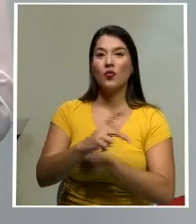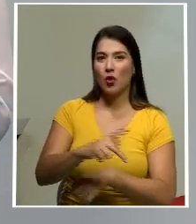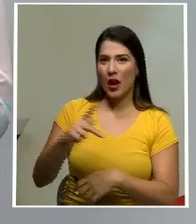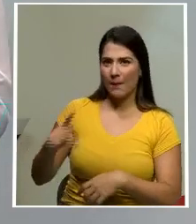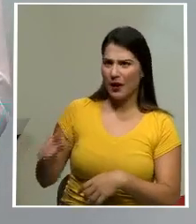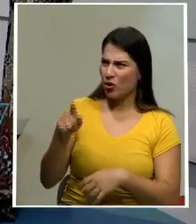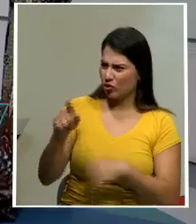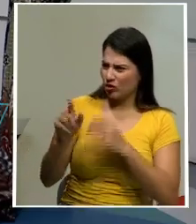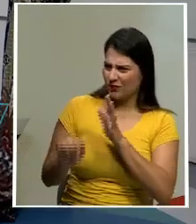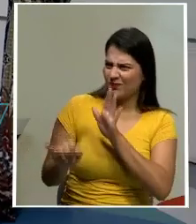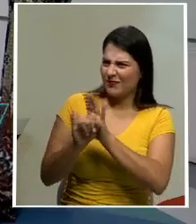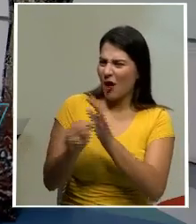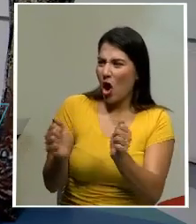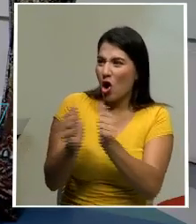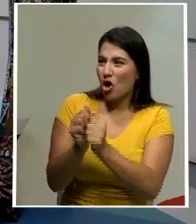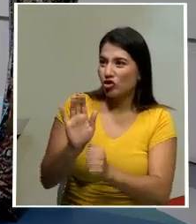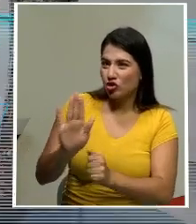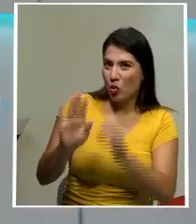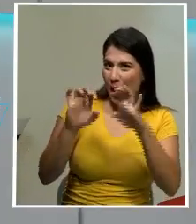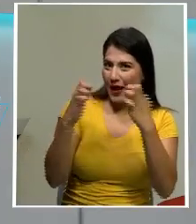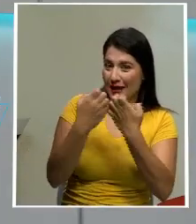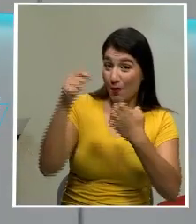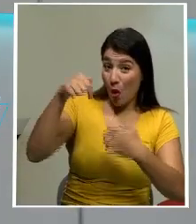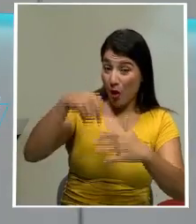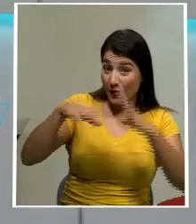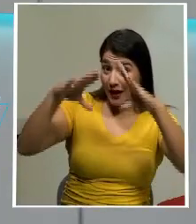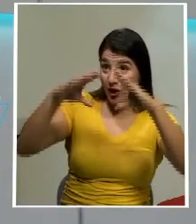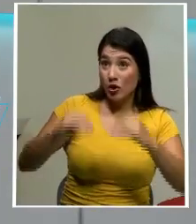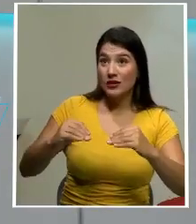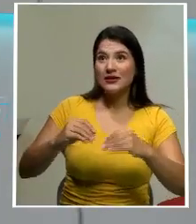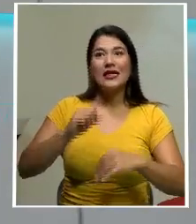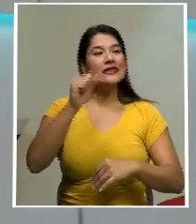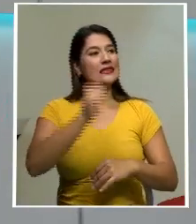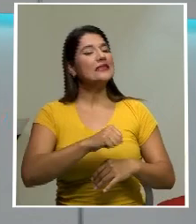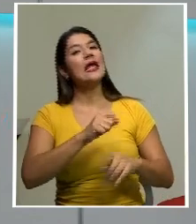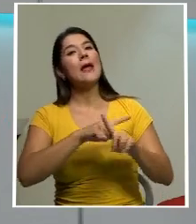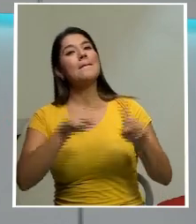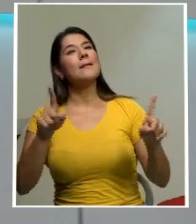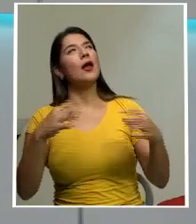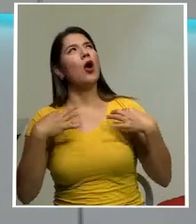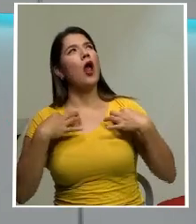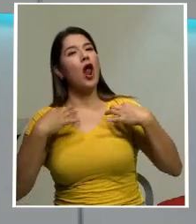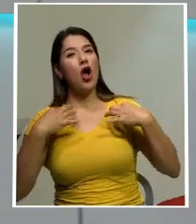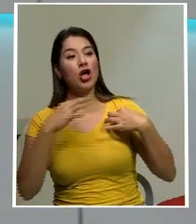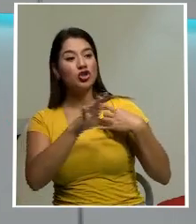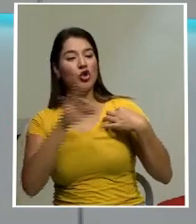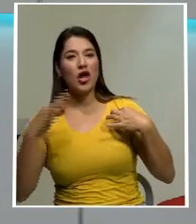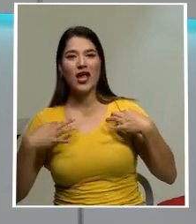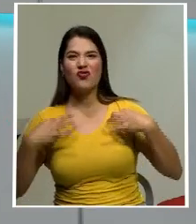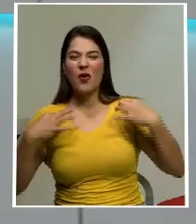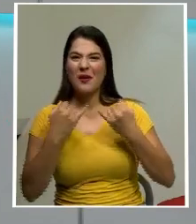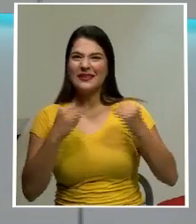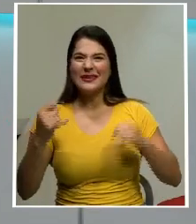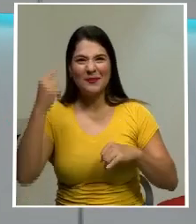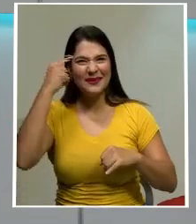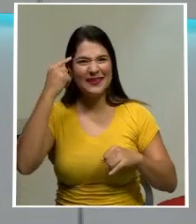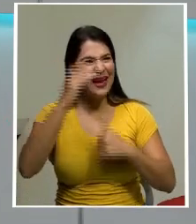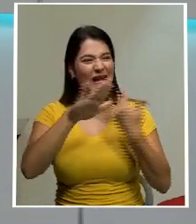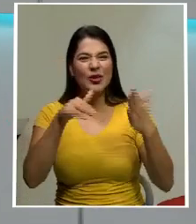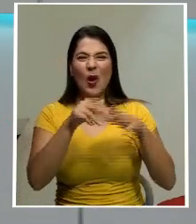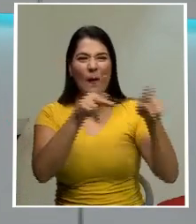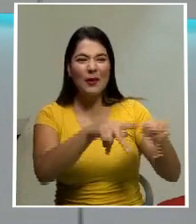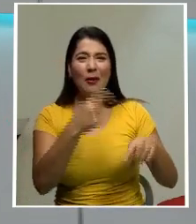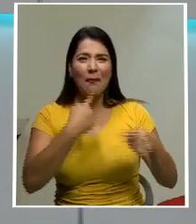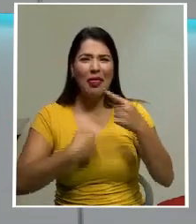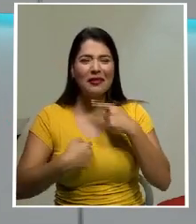con su equipo para esta noche. Sí, lo que pasa es que me vestí sin pensarlo, la verdad. Todos me han hecho el comentario, pero